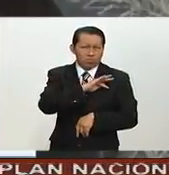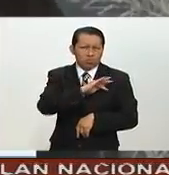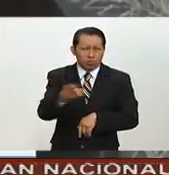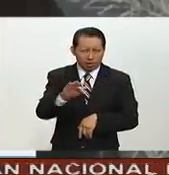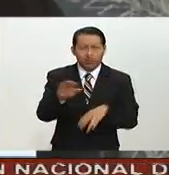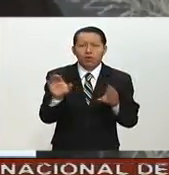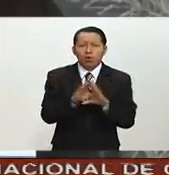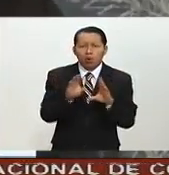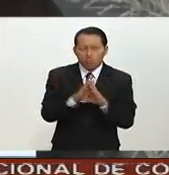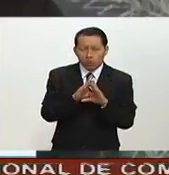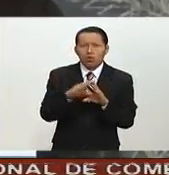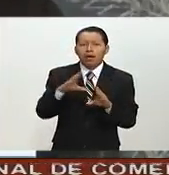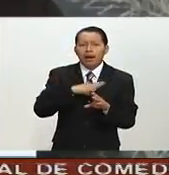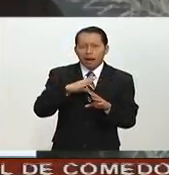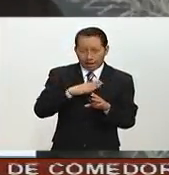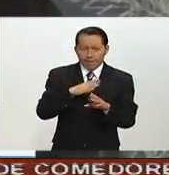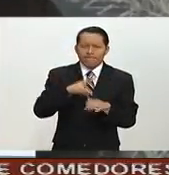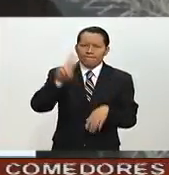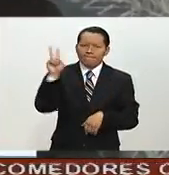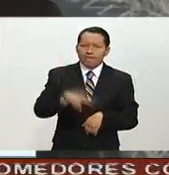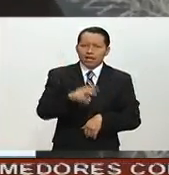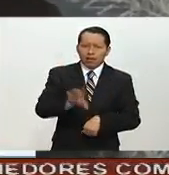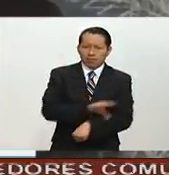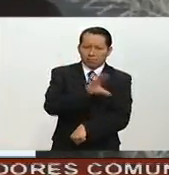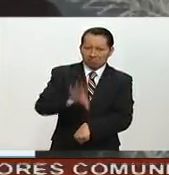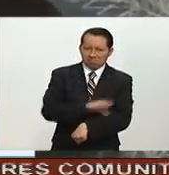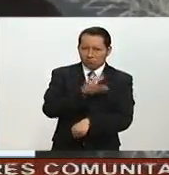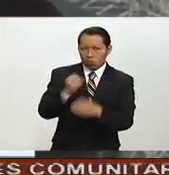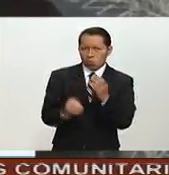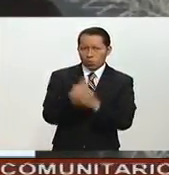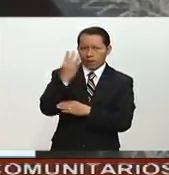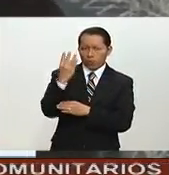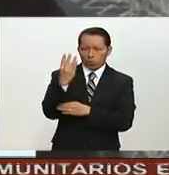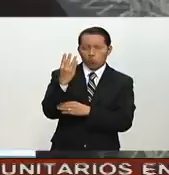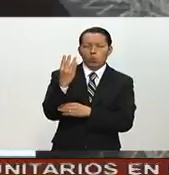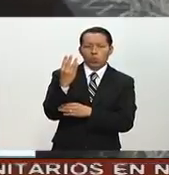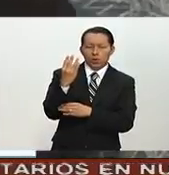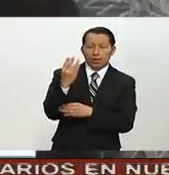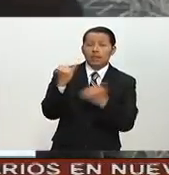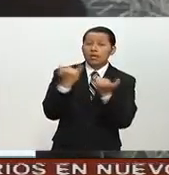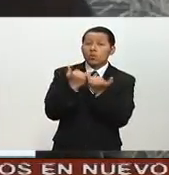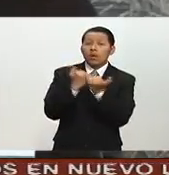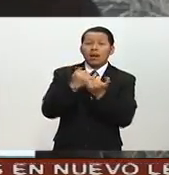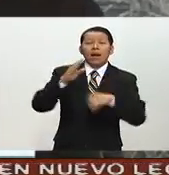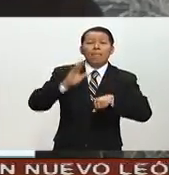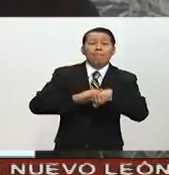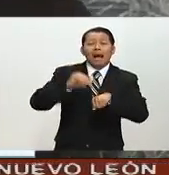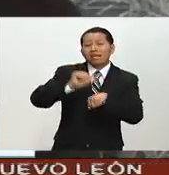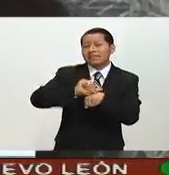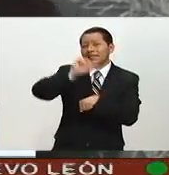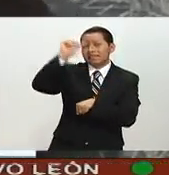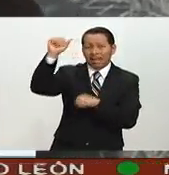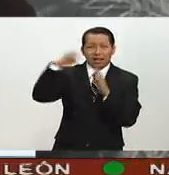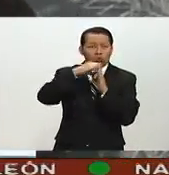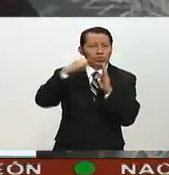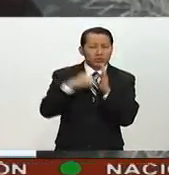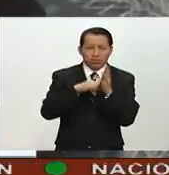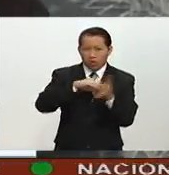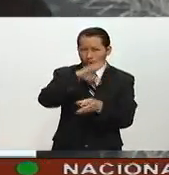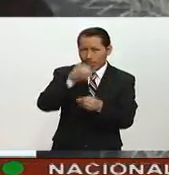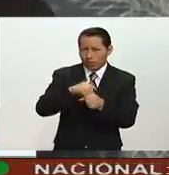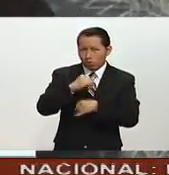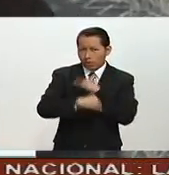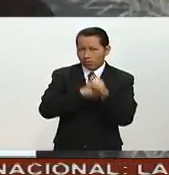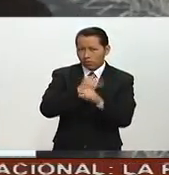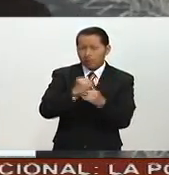capacidad de contar con un mercado eléctrico de vanguardia, a la altura de los más altos estándares internacionales y a